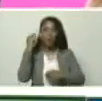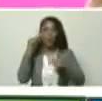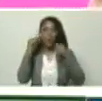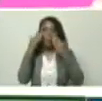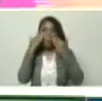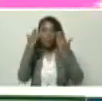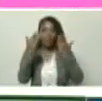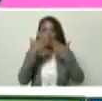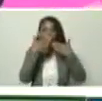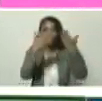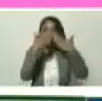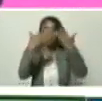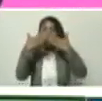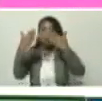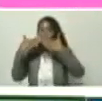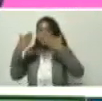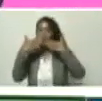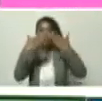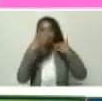mira.